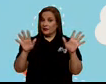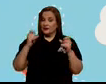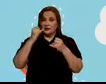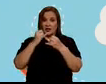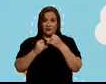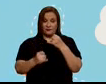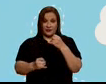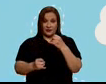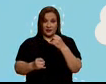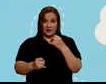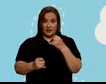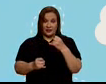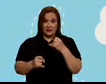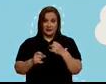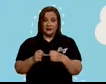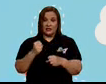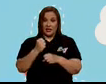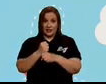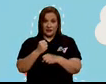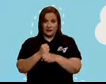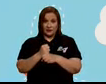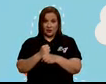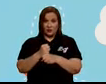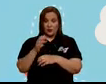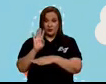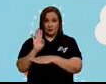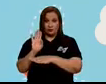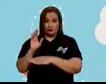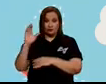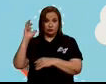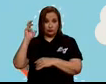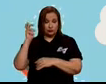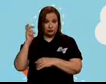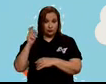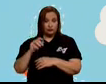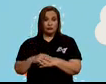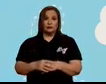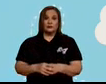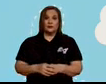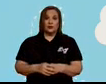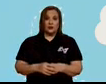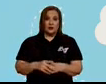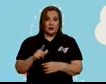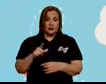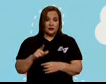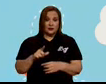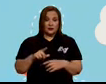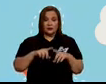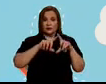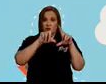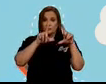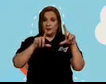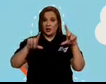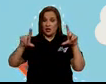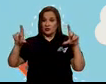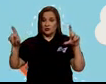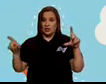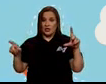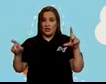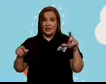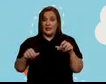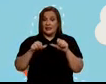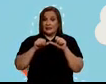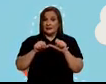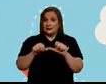transmisión. Las plantas televisivas y radioemisoras que funcionen ininterrumpidamente